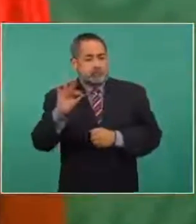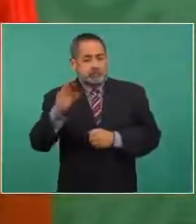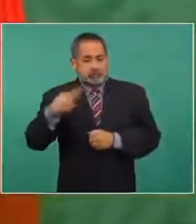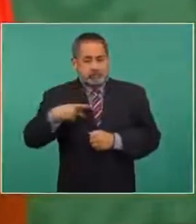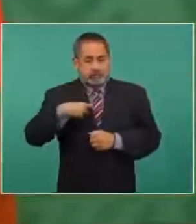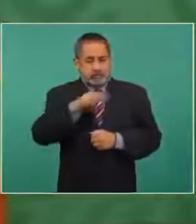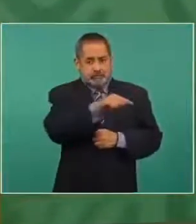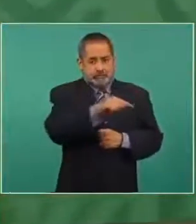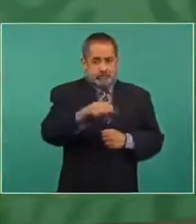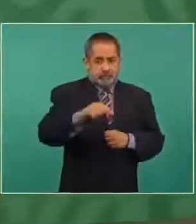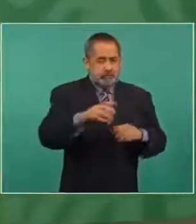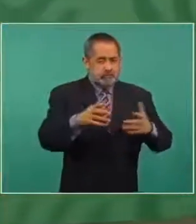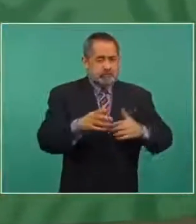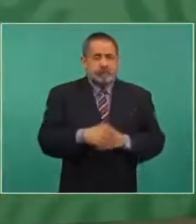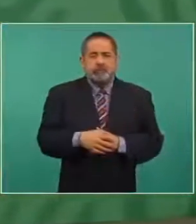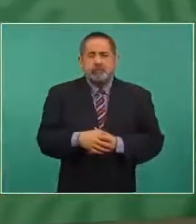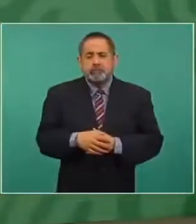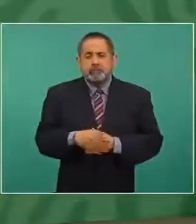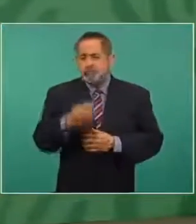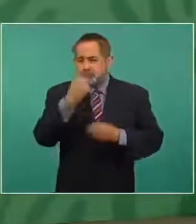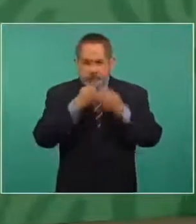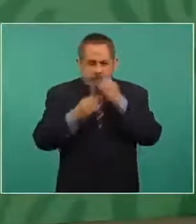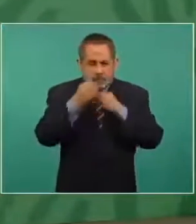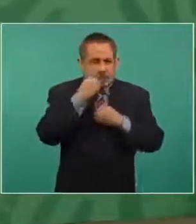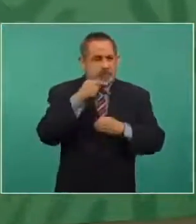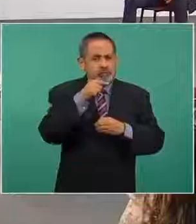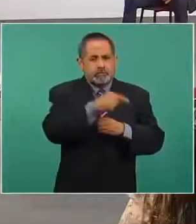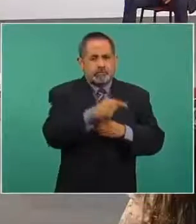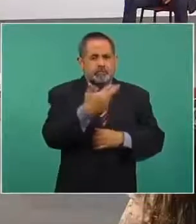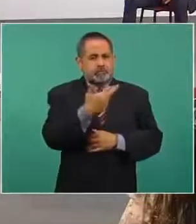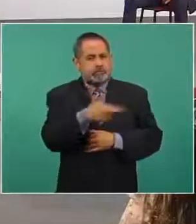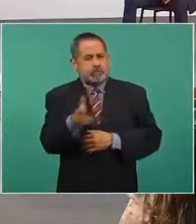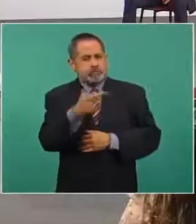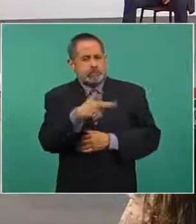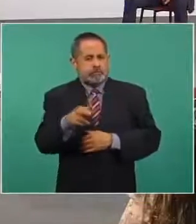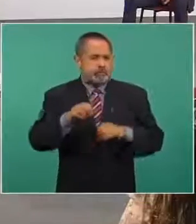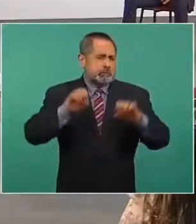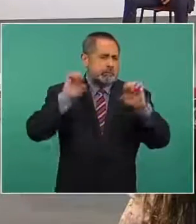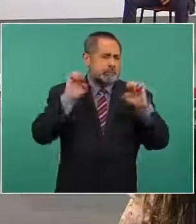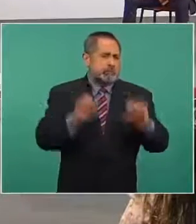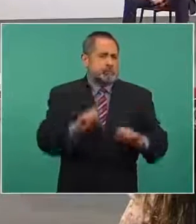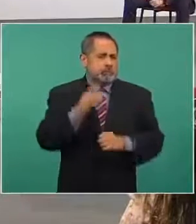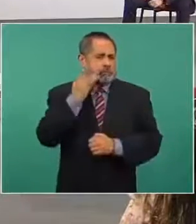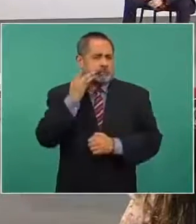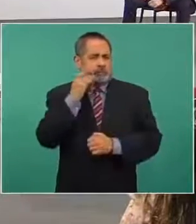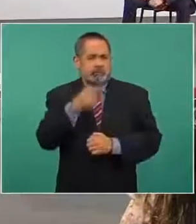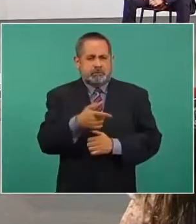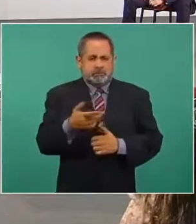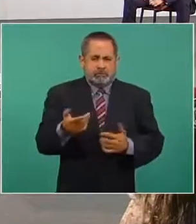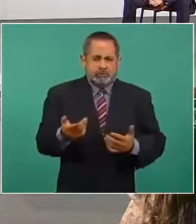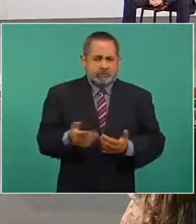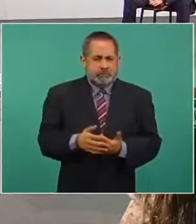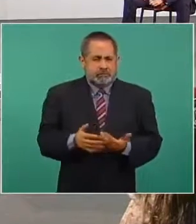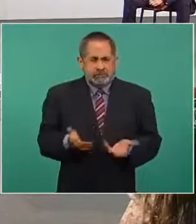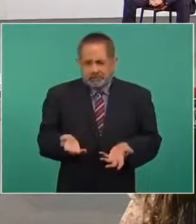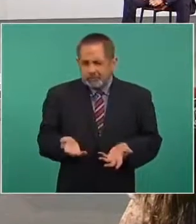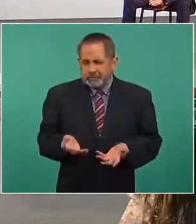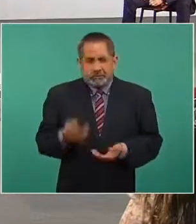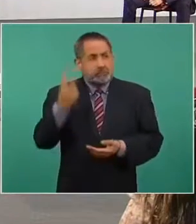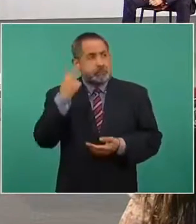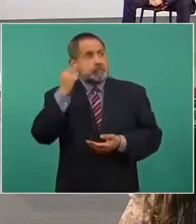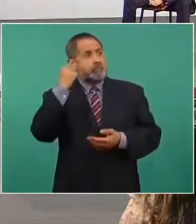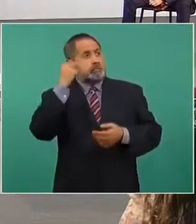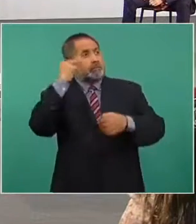personas, comidas en restaurantes de lujo y viajes al